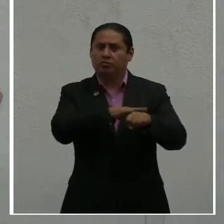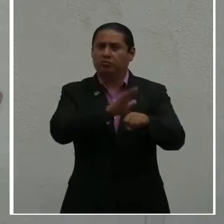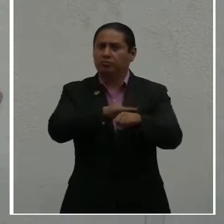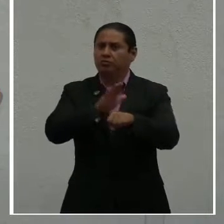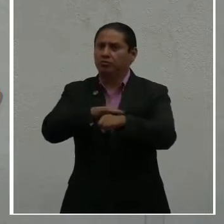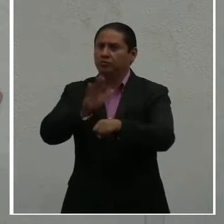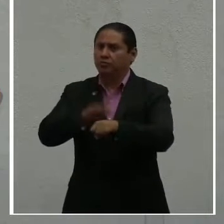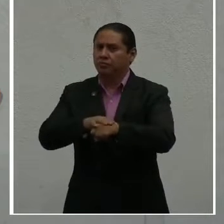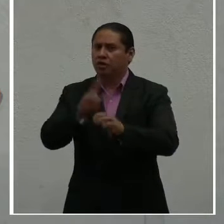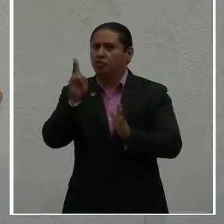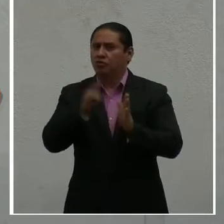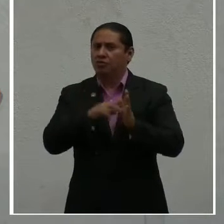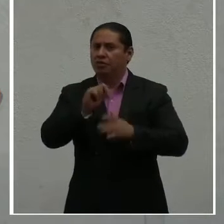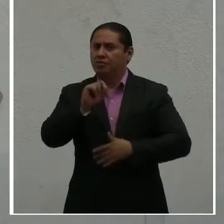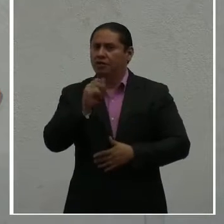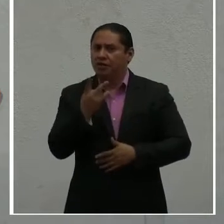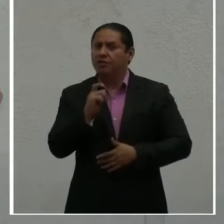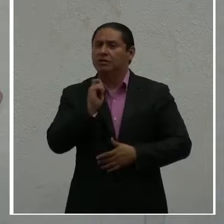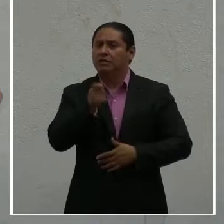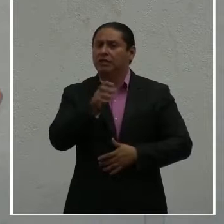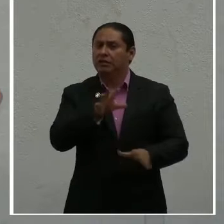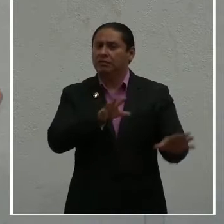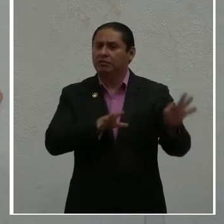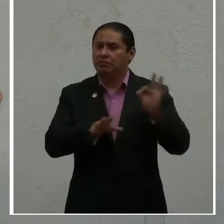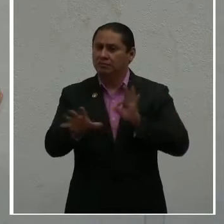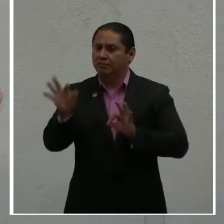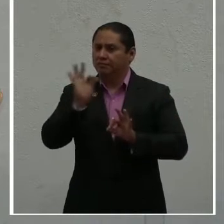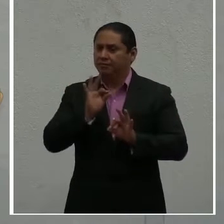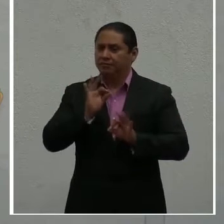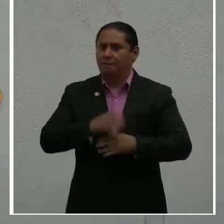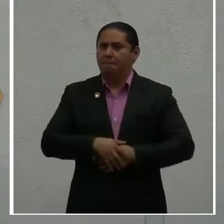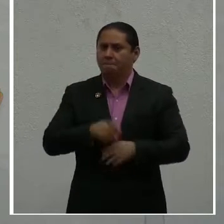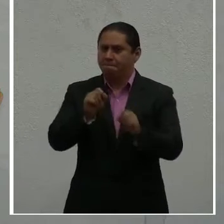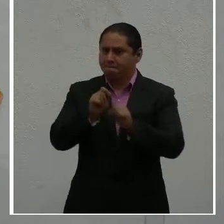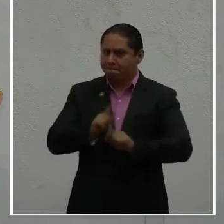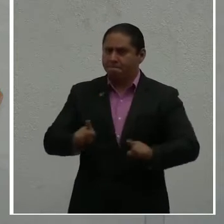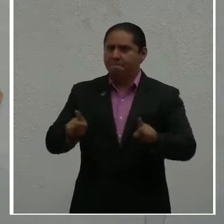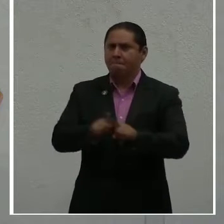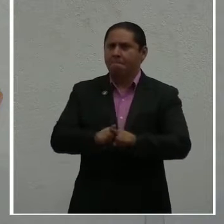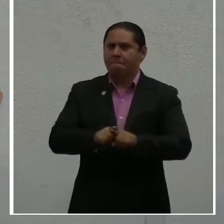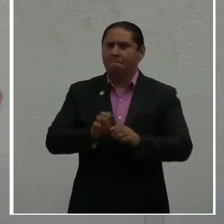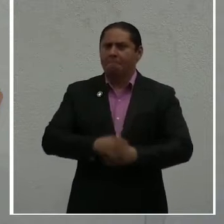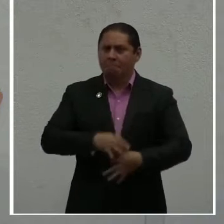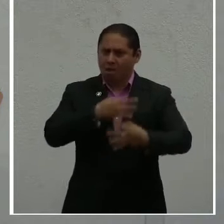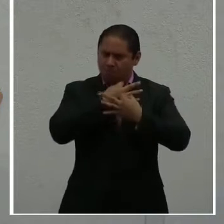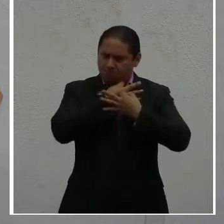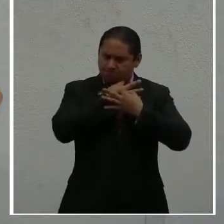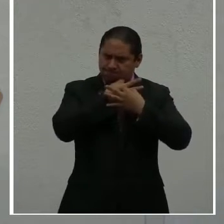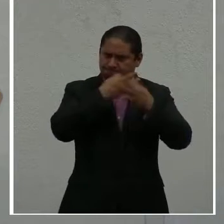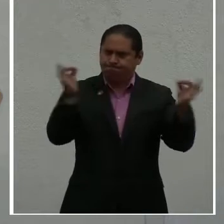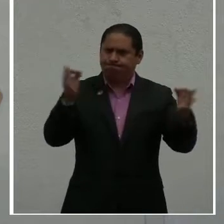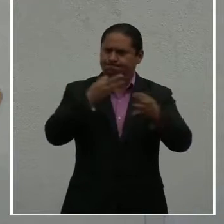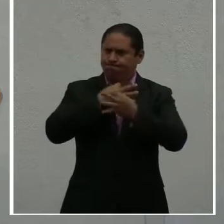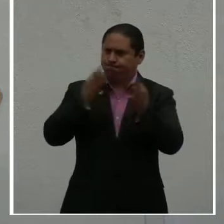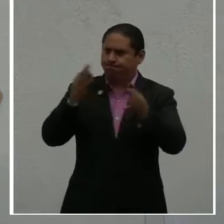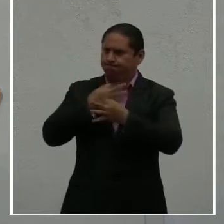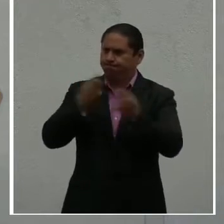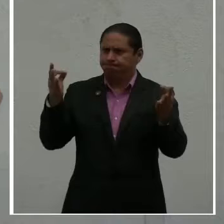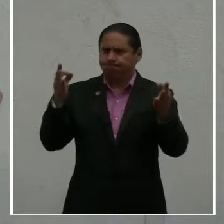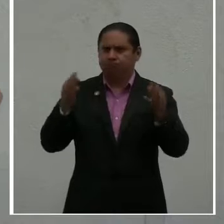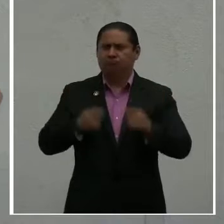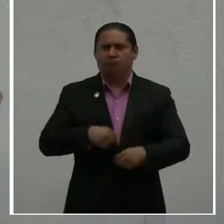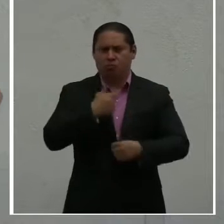edición 2022, misma a la que dimos la máxima difusión a través de diferentes medios de